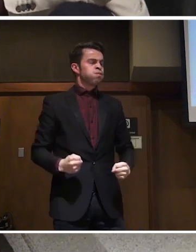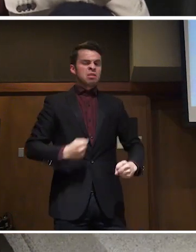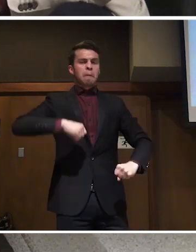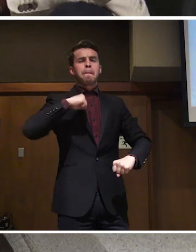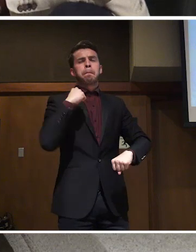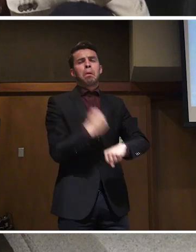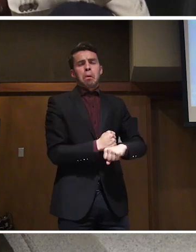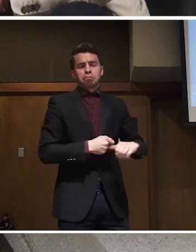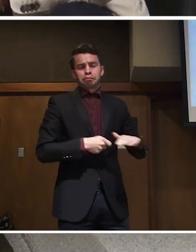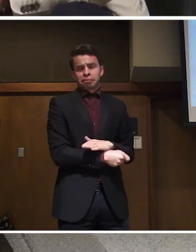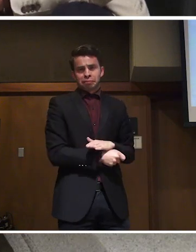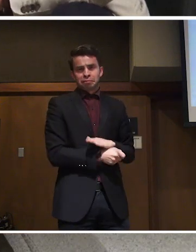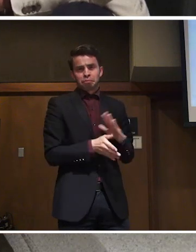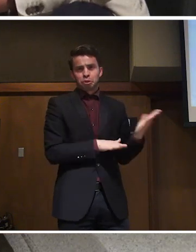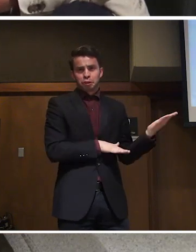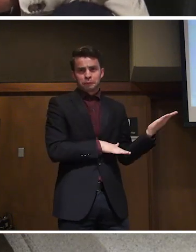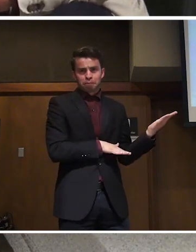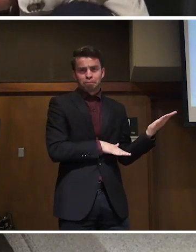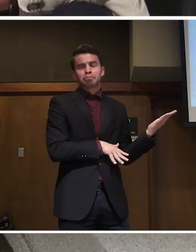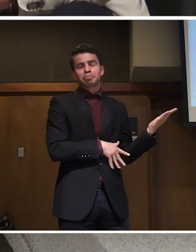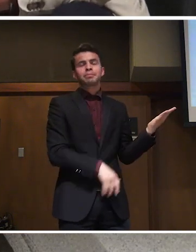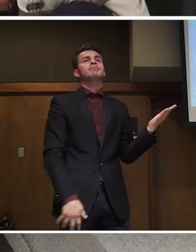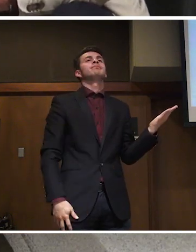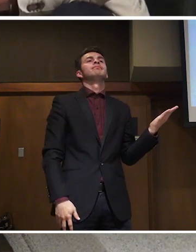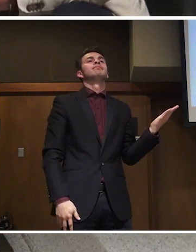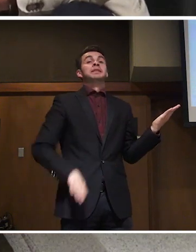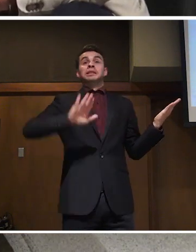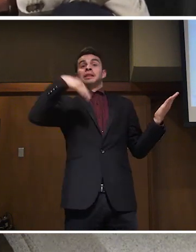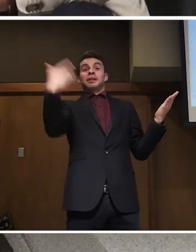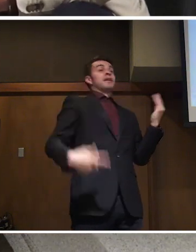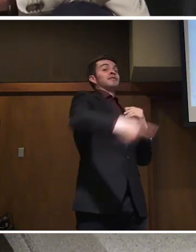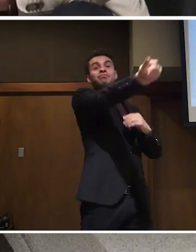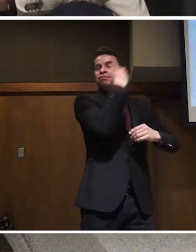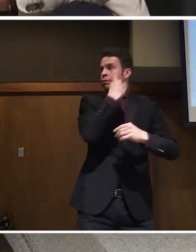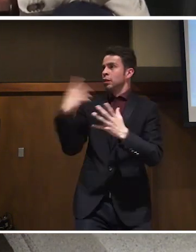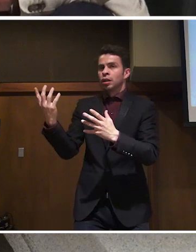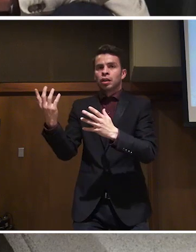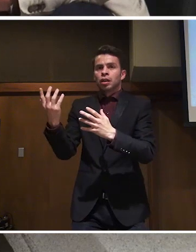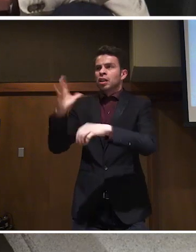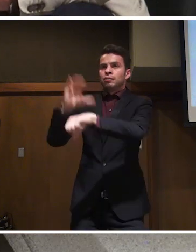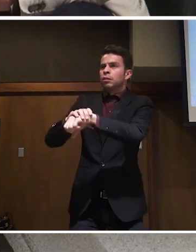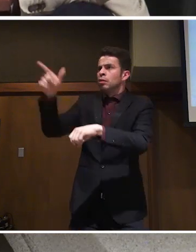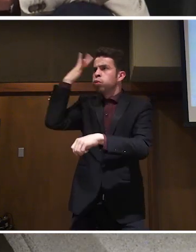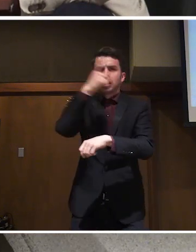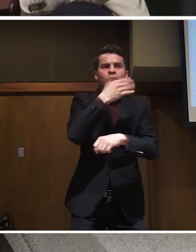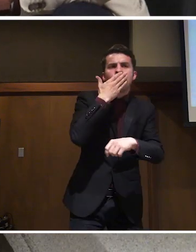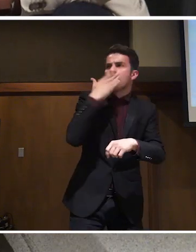vino el encomendero y el cacique se fugó, pero finalmente lo capturaron y le preguntaron, ¿y por qué mató usted al